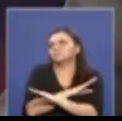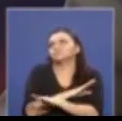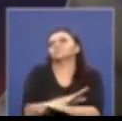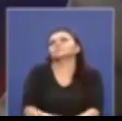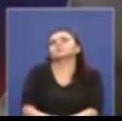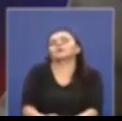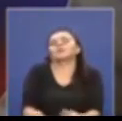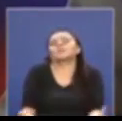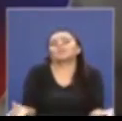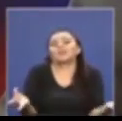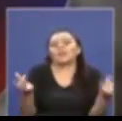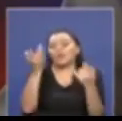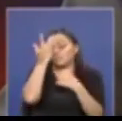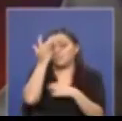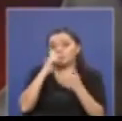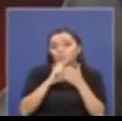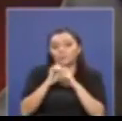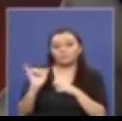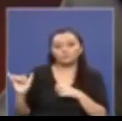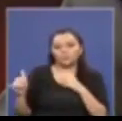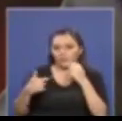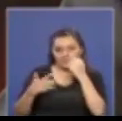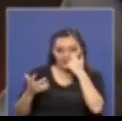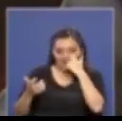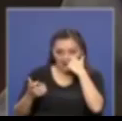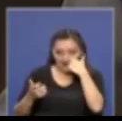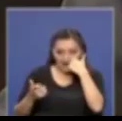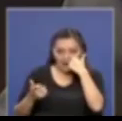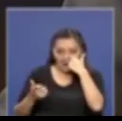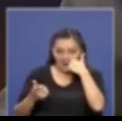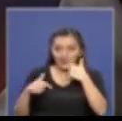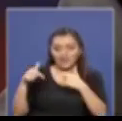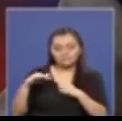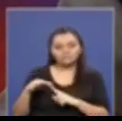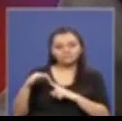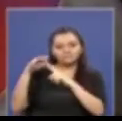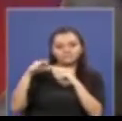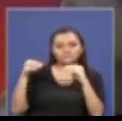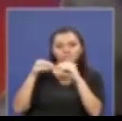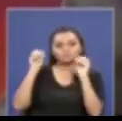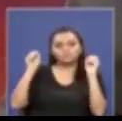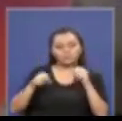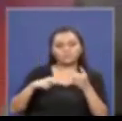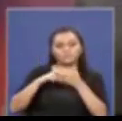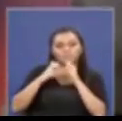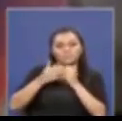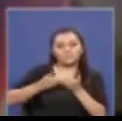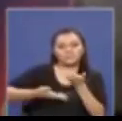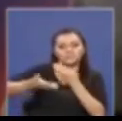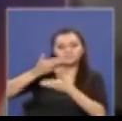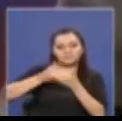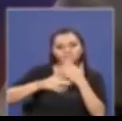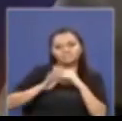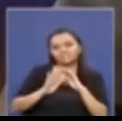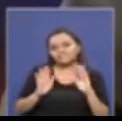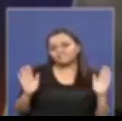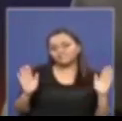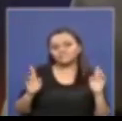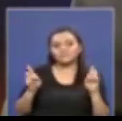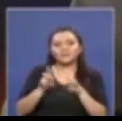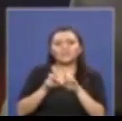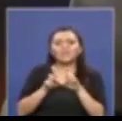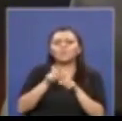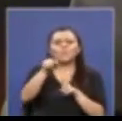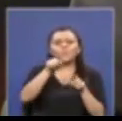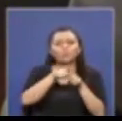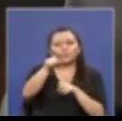sobre todo por no tener moneda nacional, el principal instrumento para poder enfrentar esta clase de situaciones. Es como estar en un